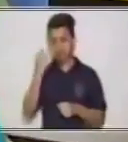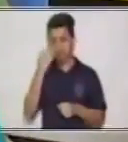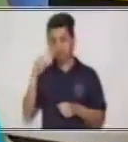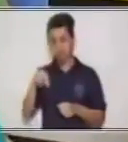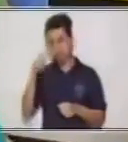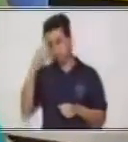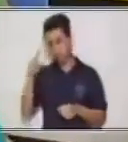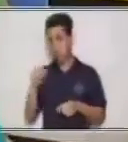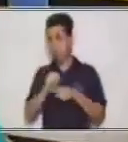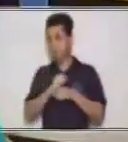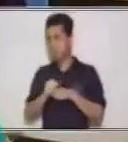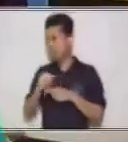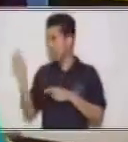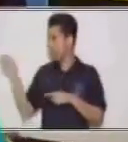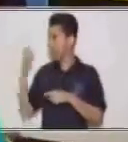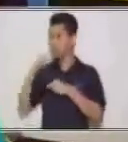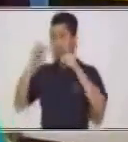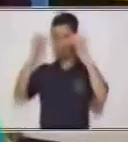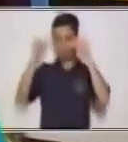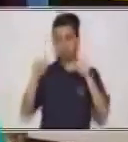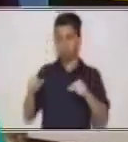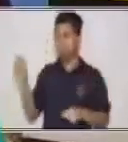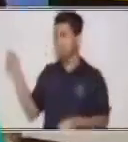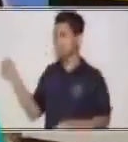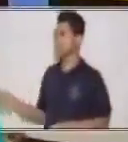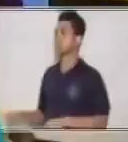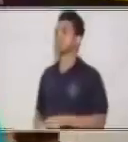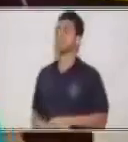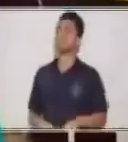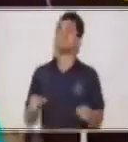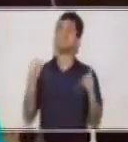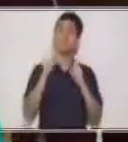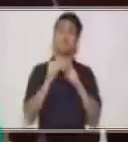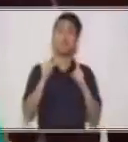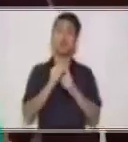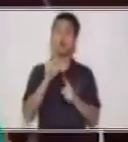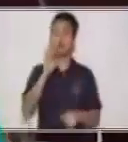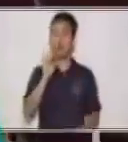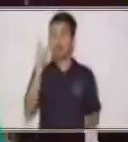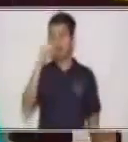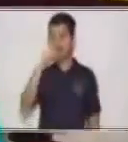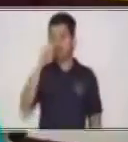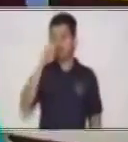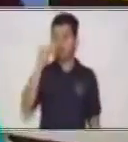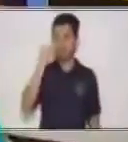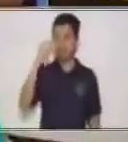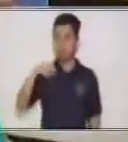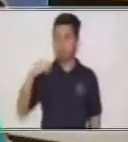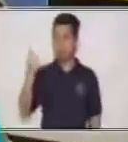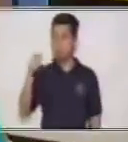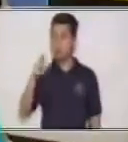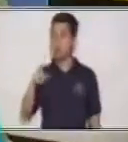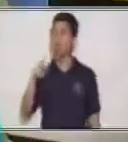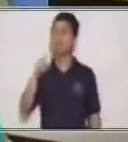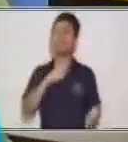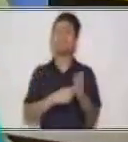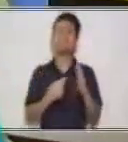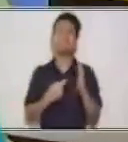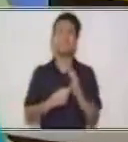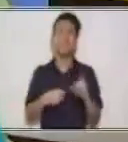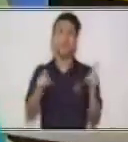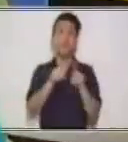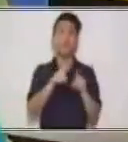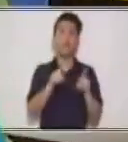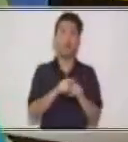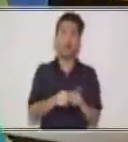este cartel. Estimar, como lo dijimos en una clase anterior, quiere decir calcular.